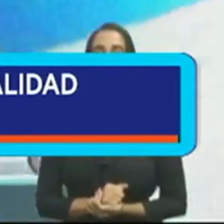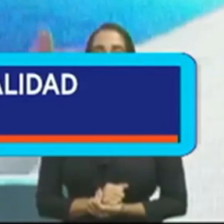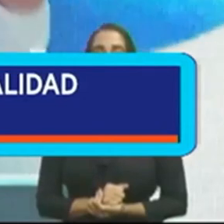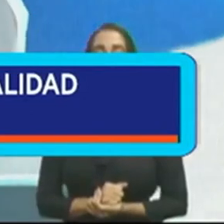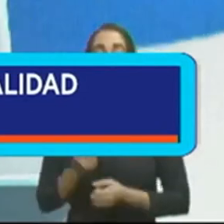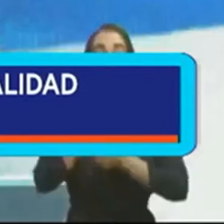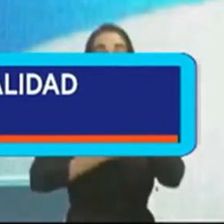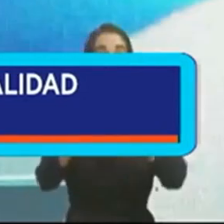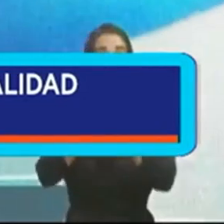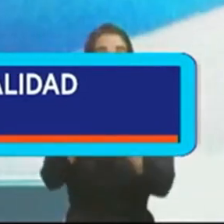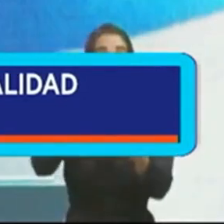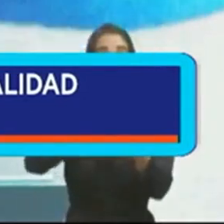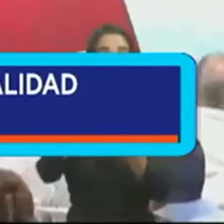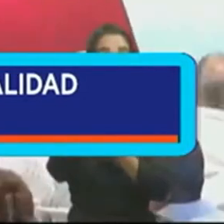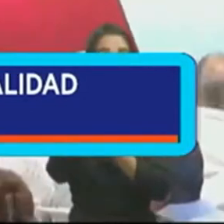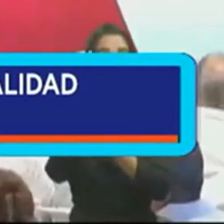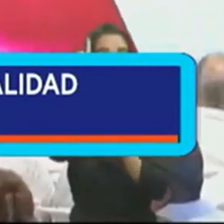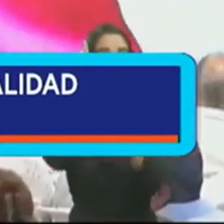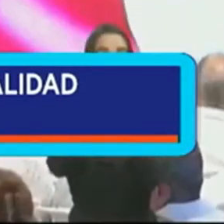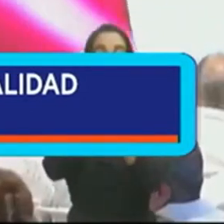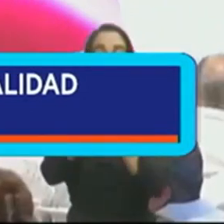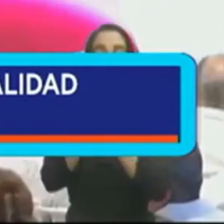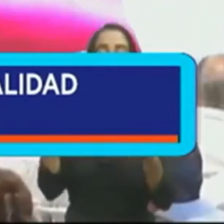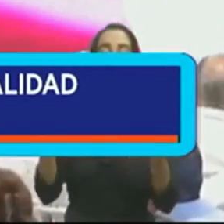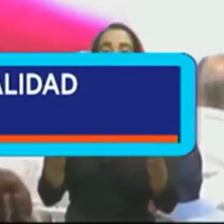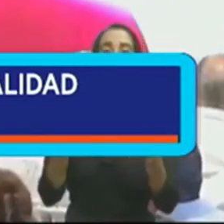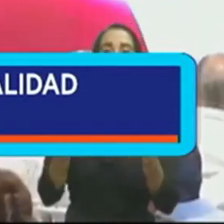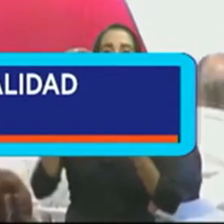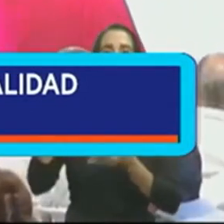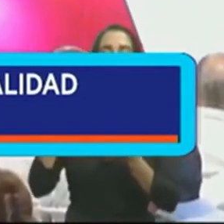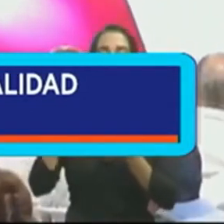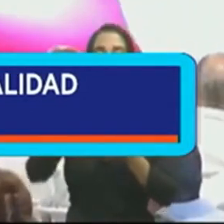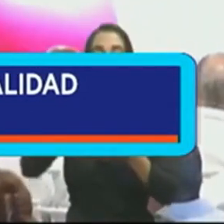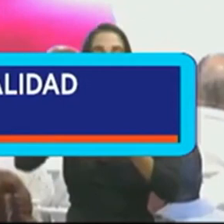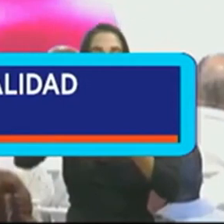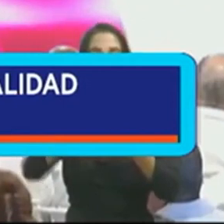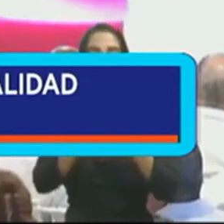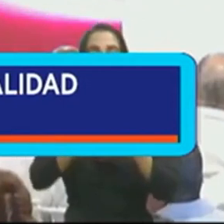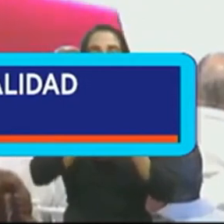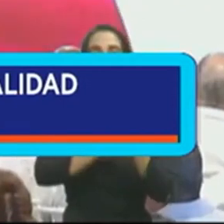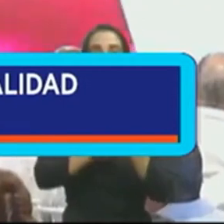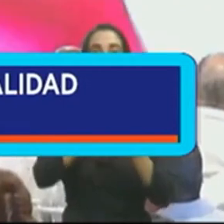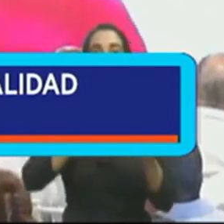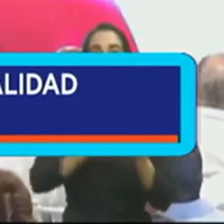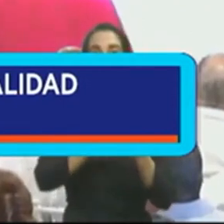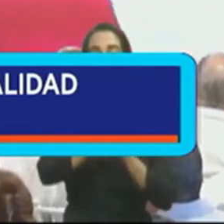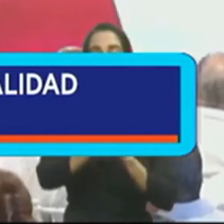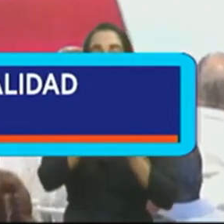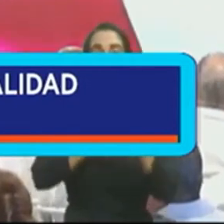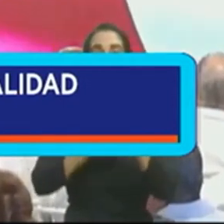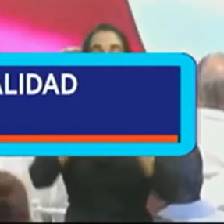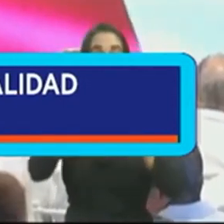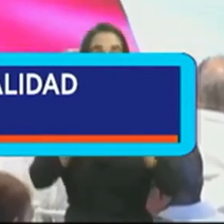Del año 2011, un convenio que a pesar de haber sido ratificado mediante resolución del Congreso Nacional en el año